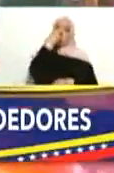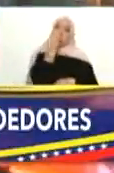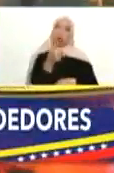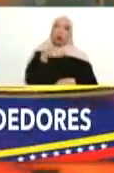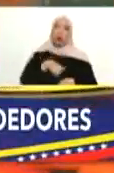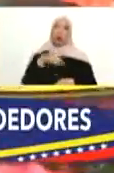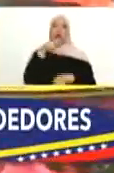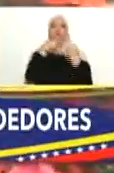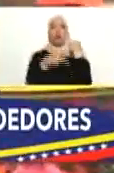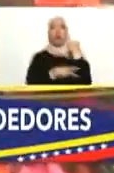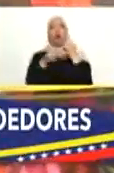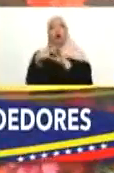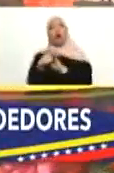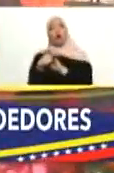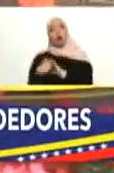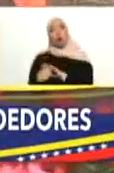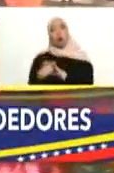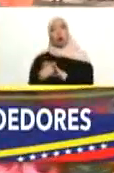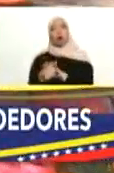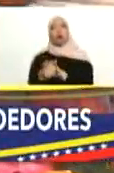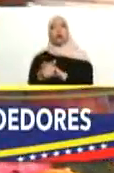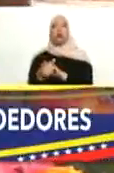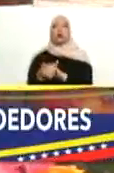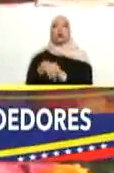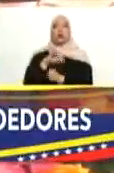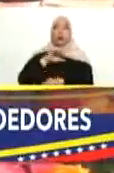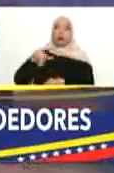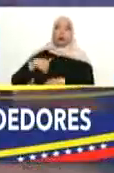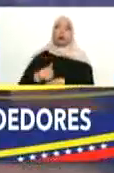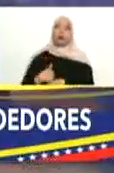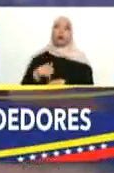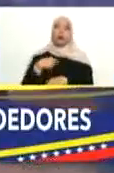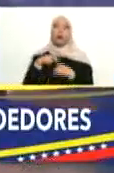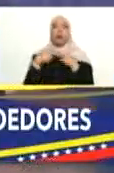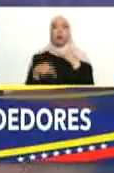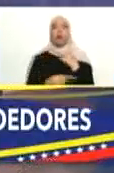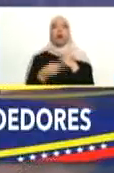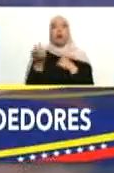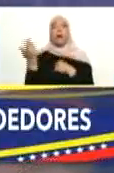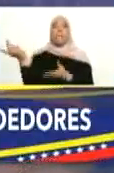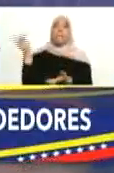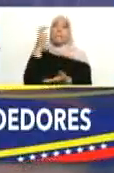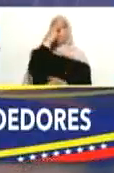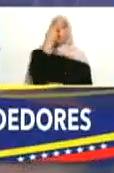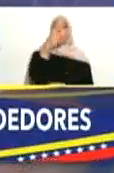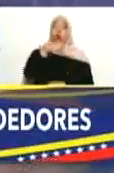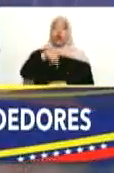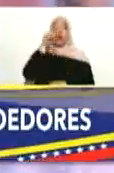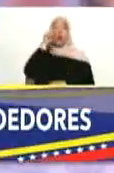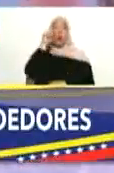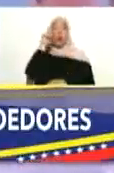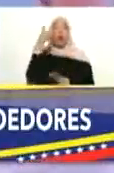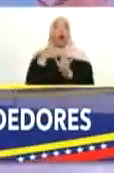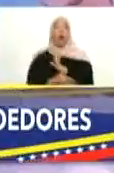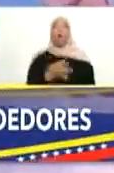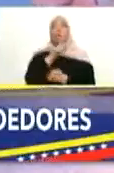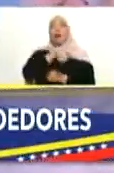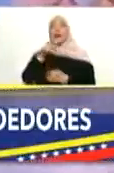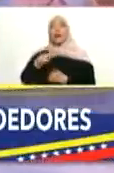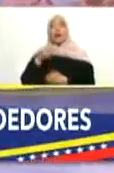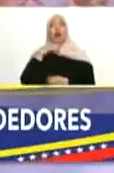el Parque Nacional Morrocoy. Es el Parque Nacional Morrocoy, el parque nacional más visitado en esta jornada de carnavales como